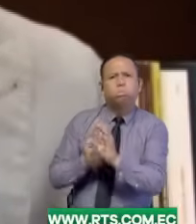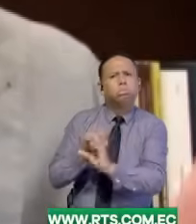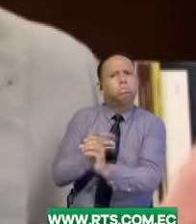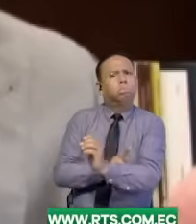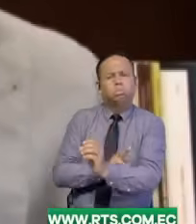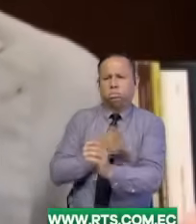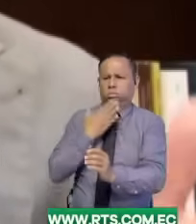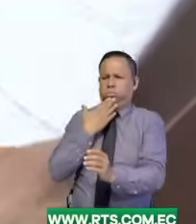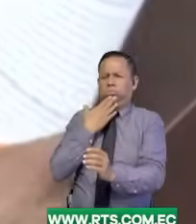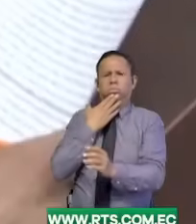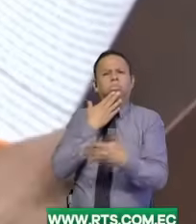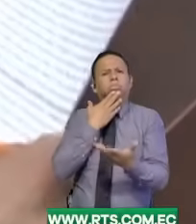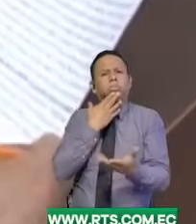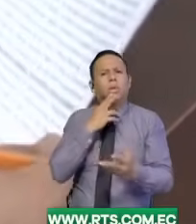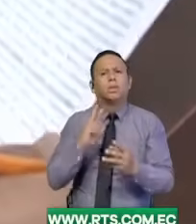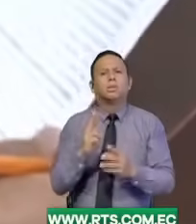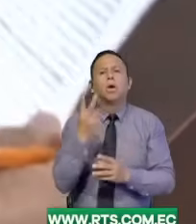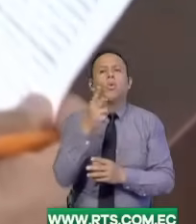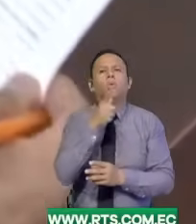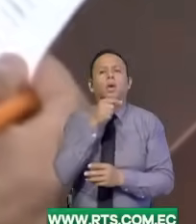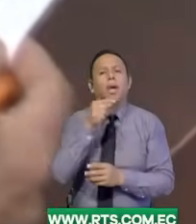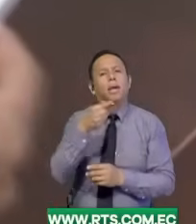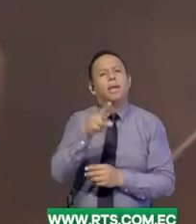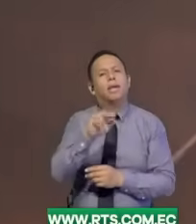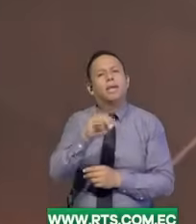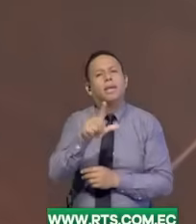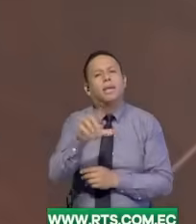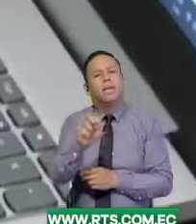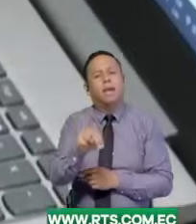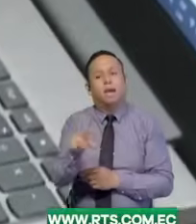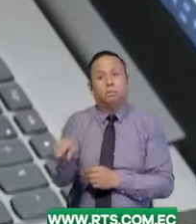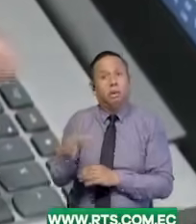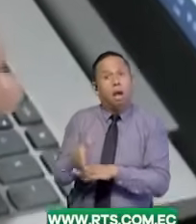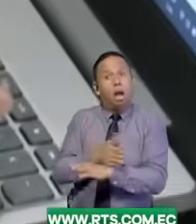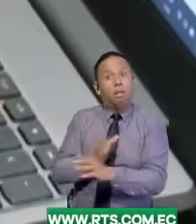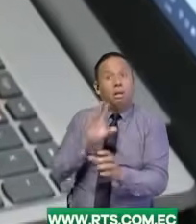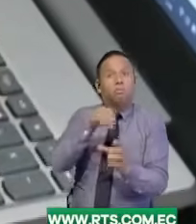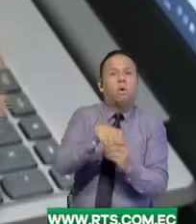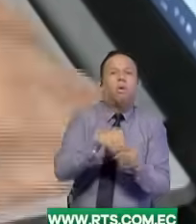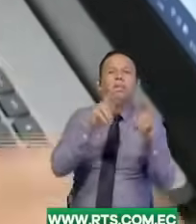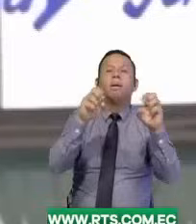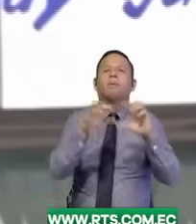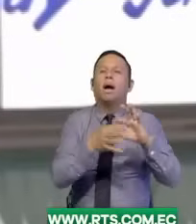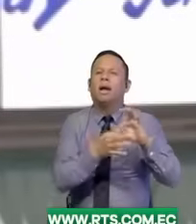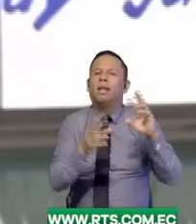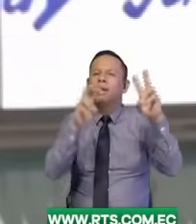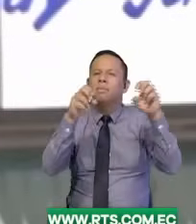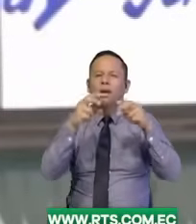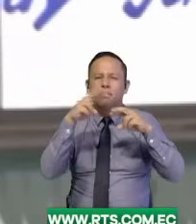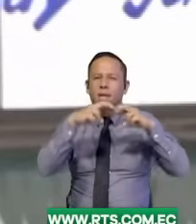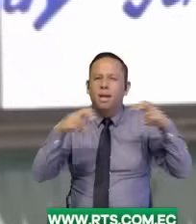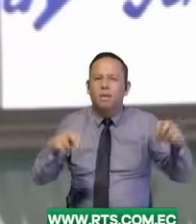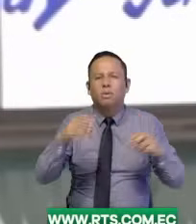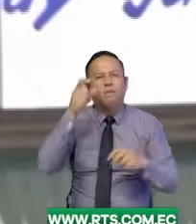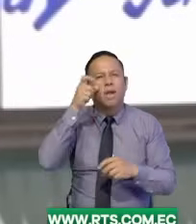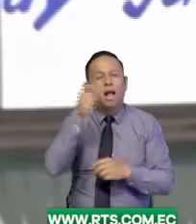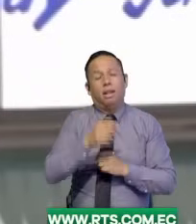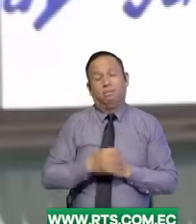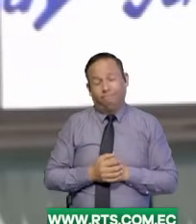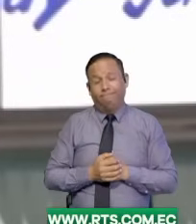ganador. Y en el caso del segundo Byron Guillén, mencionado en el caso Metástasis, informó Héctor